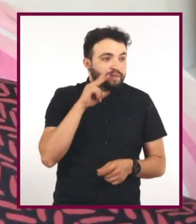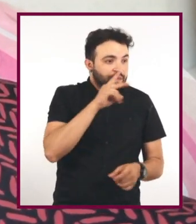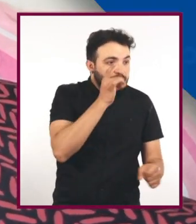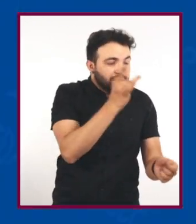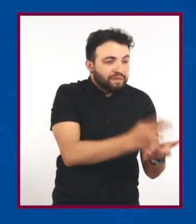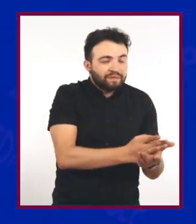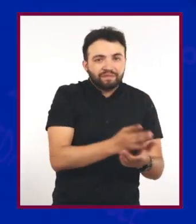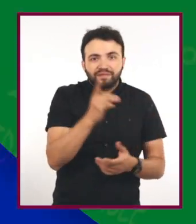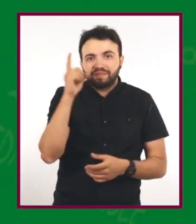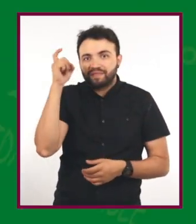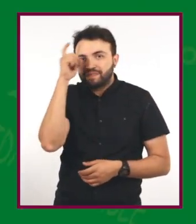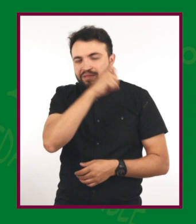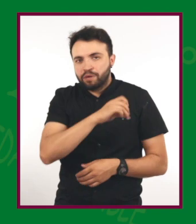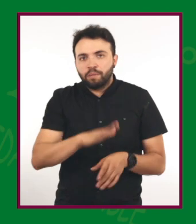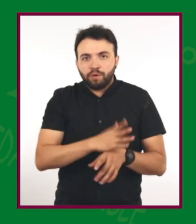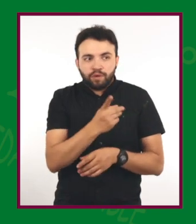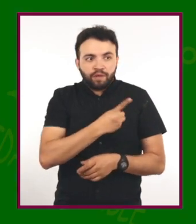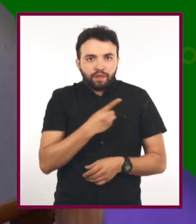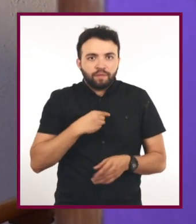pista.